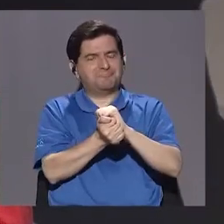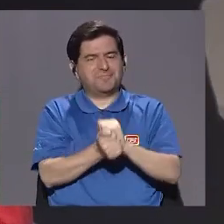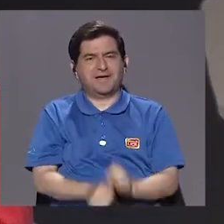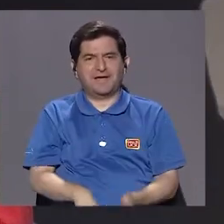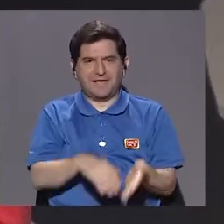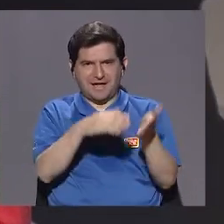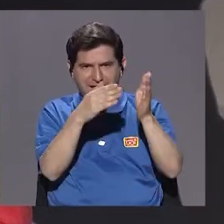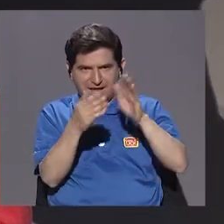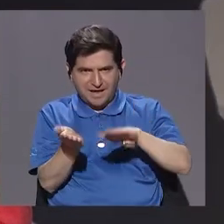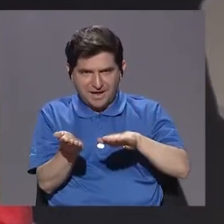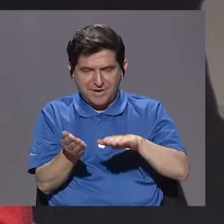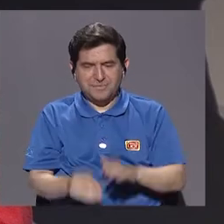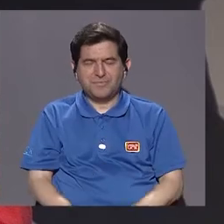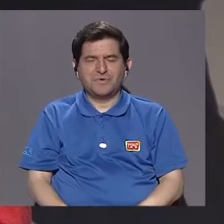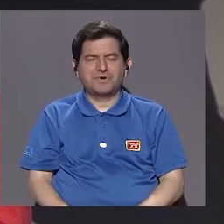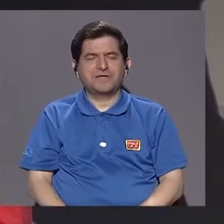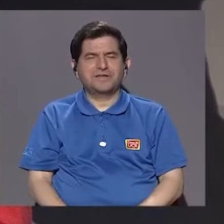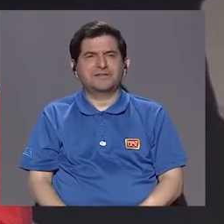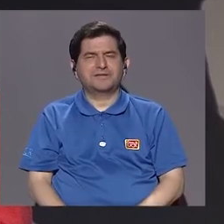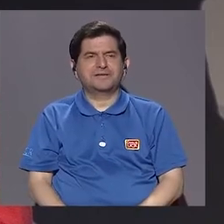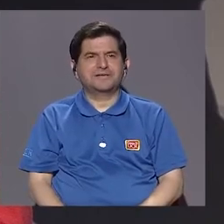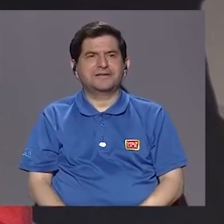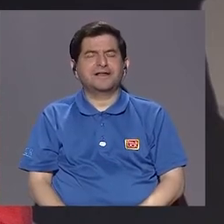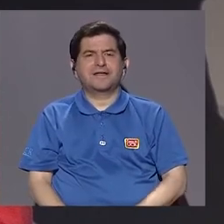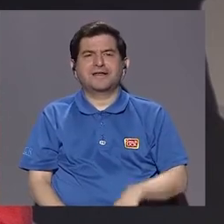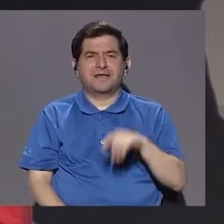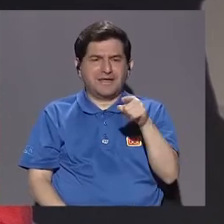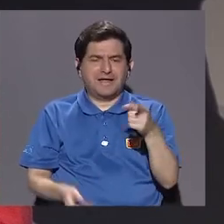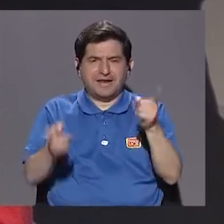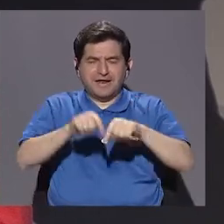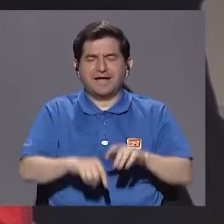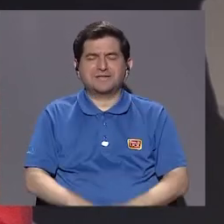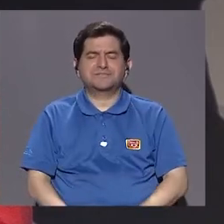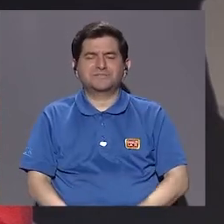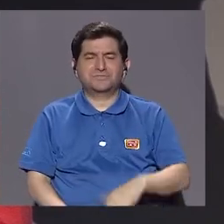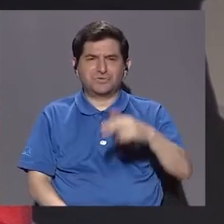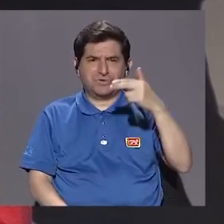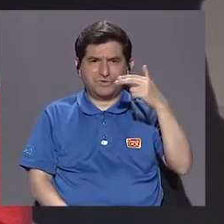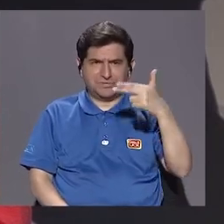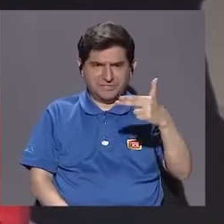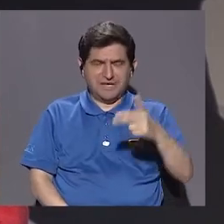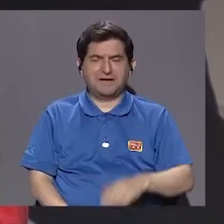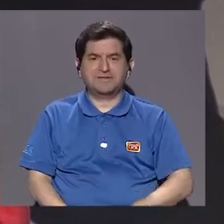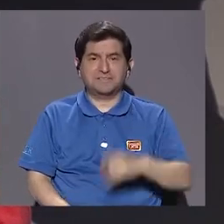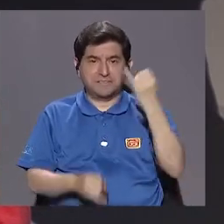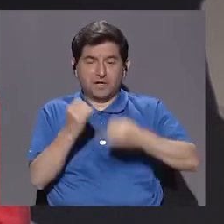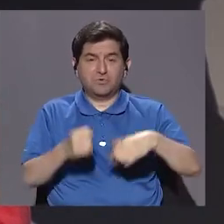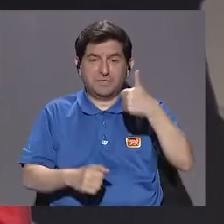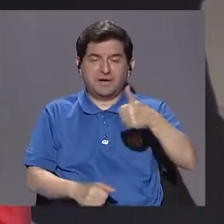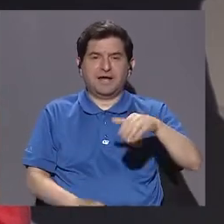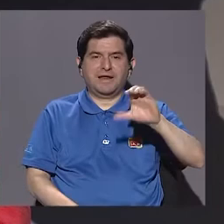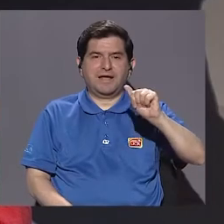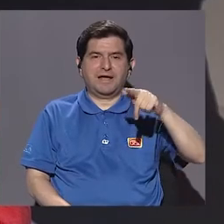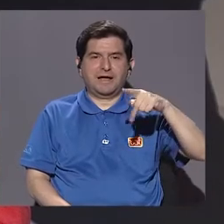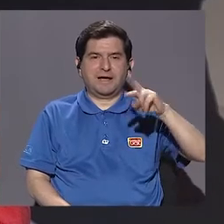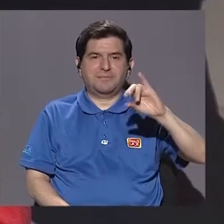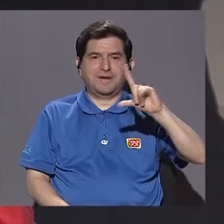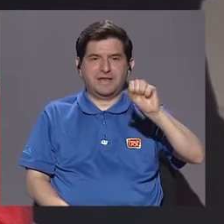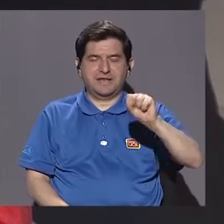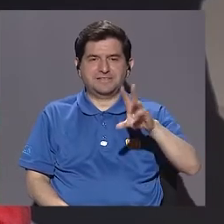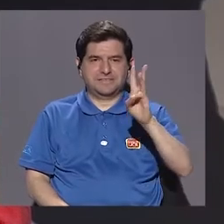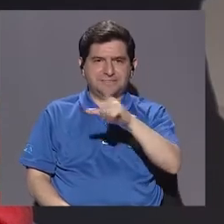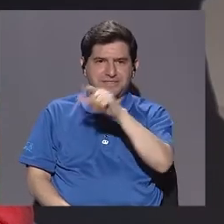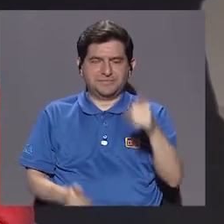la última elección de chávez se la gana capriles con un 26% de diferencia seis meses después maduro